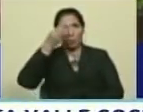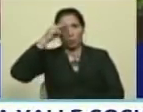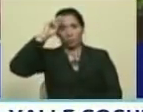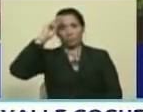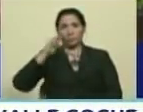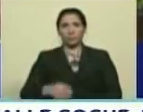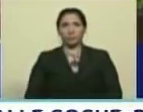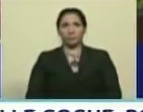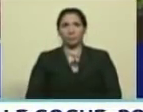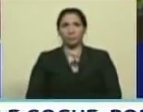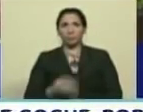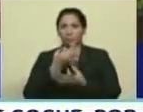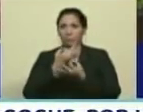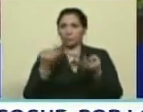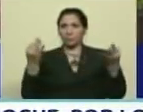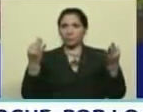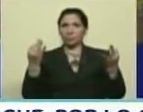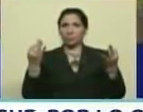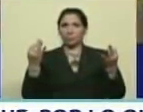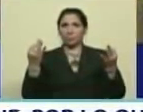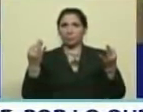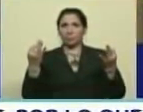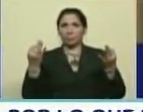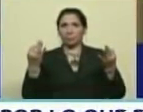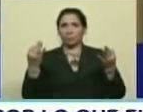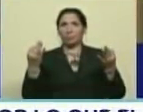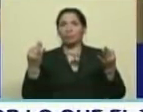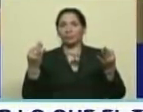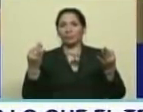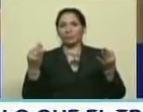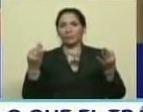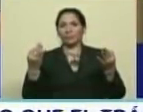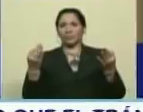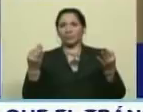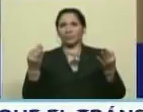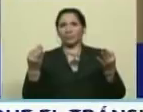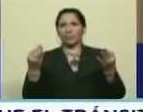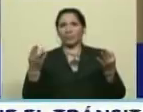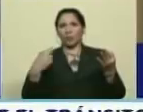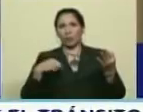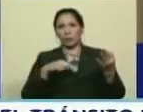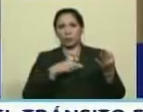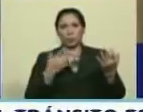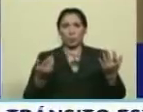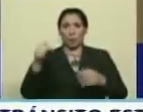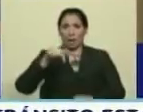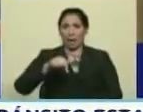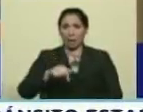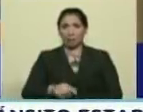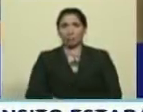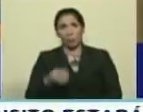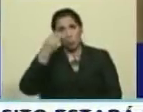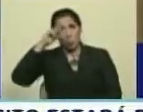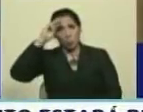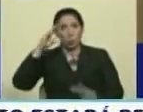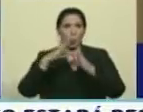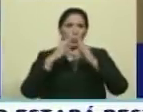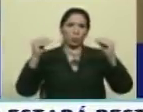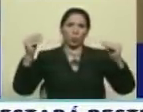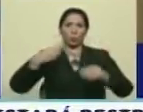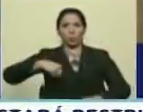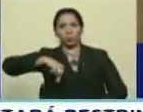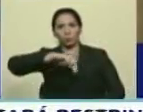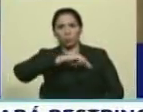y excelente acogida de que hemos sido objeto por su parte. Cuba, para todos nosotros,